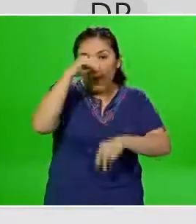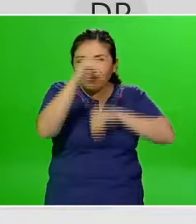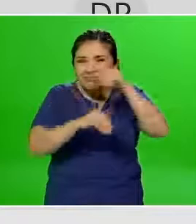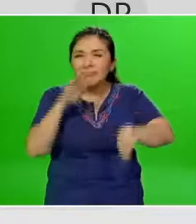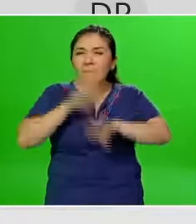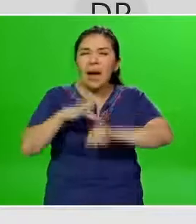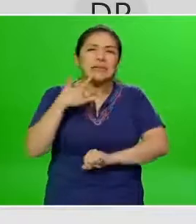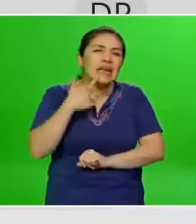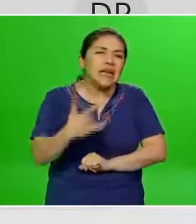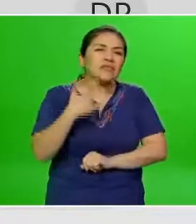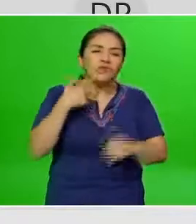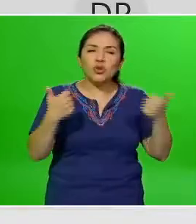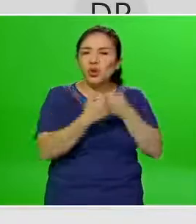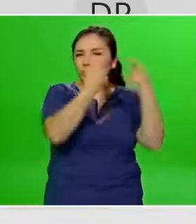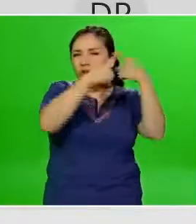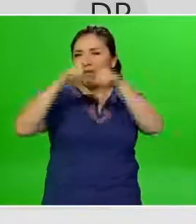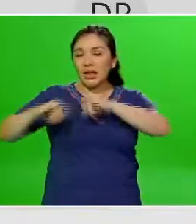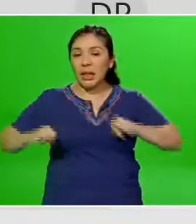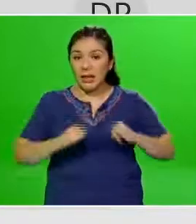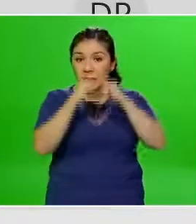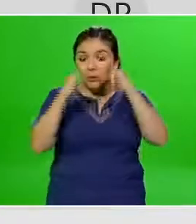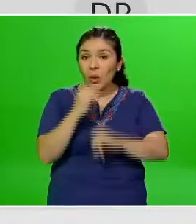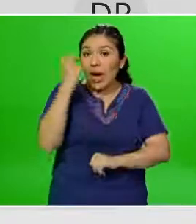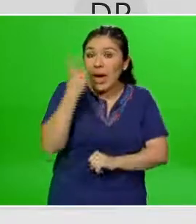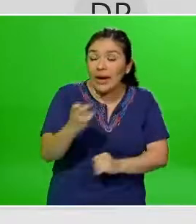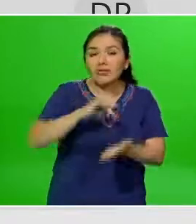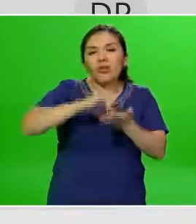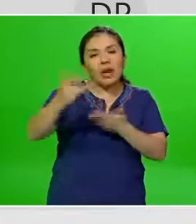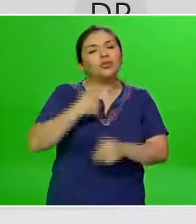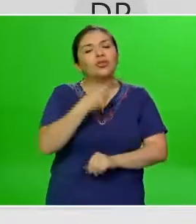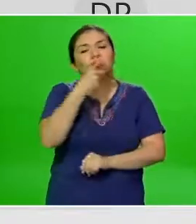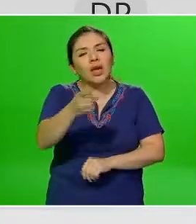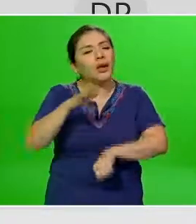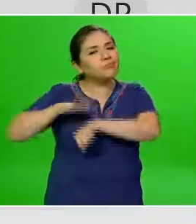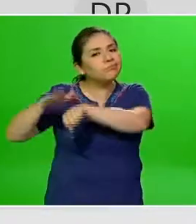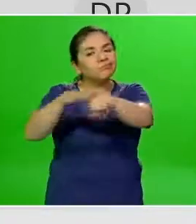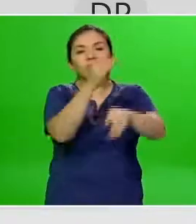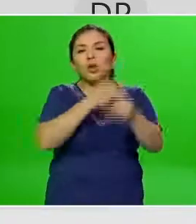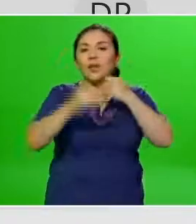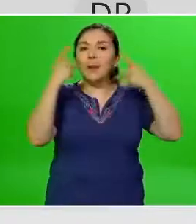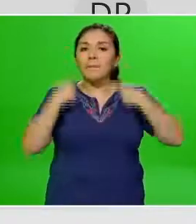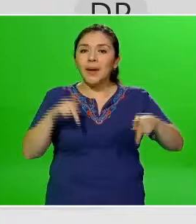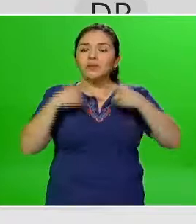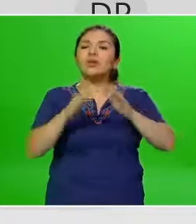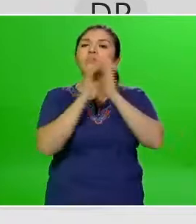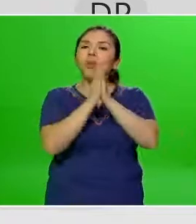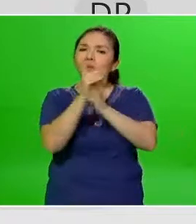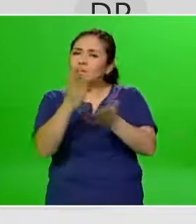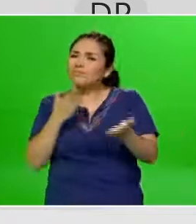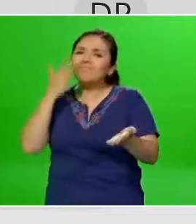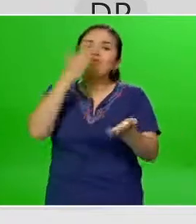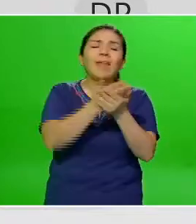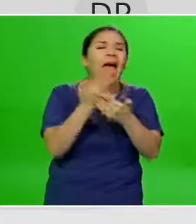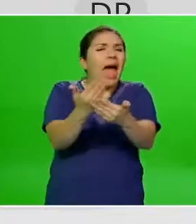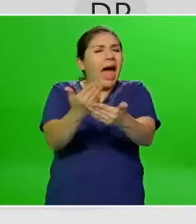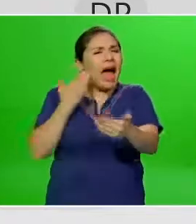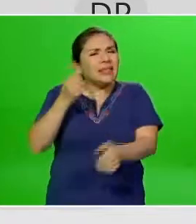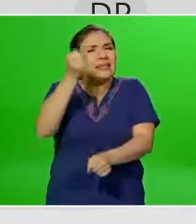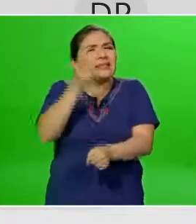diversas instituciones. Motivo por el cual nosotros seguimos insistiendo a toda la población para que acudan con mucha